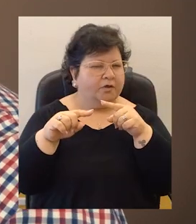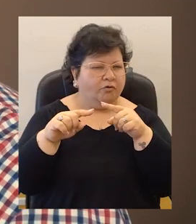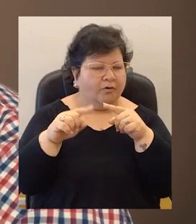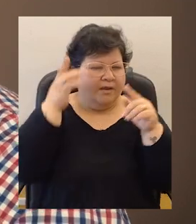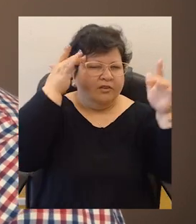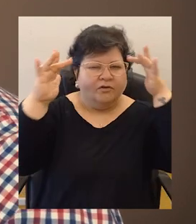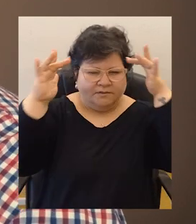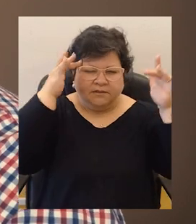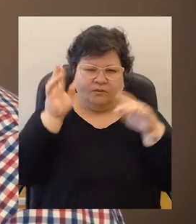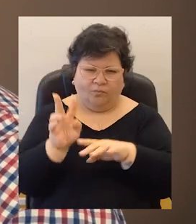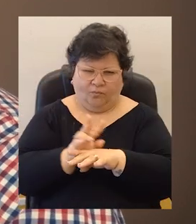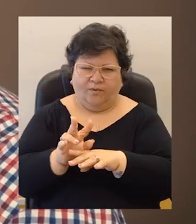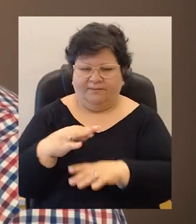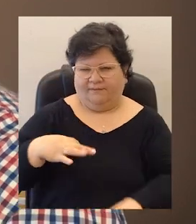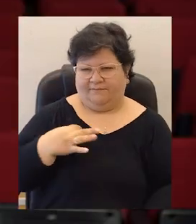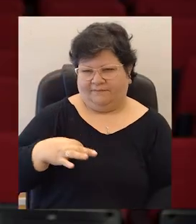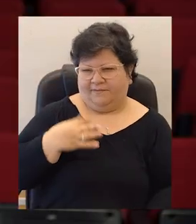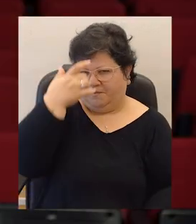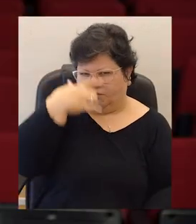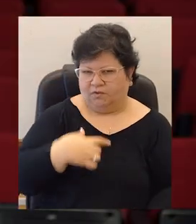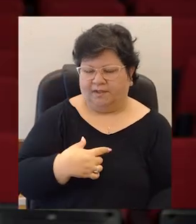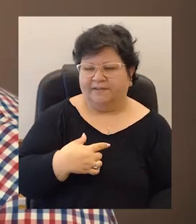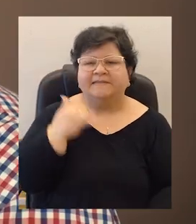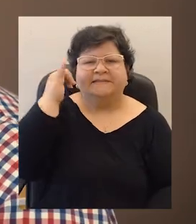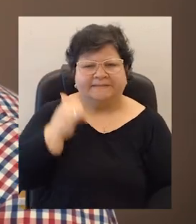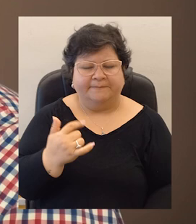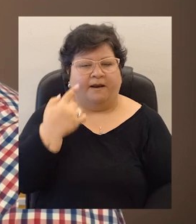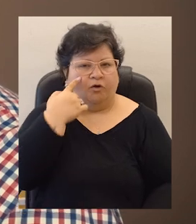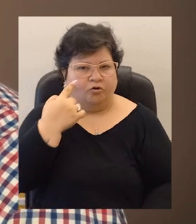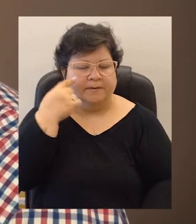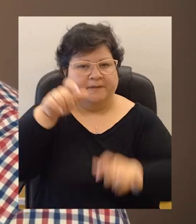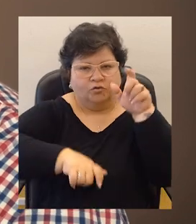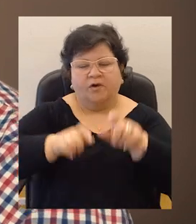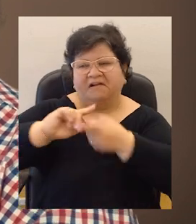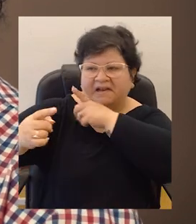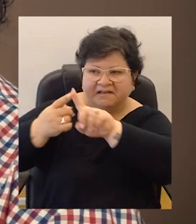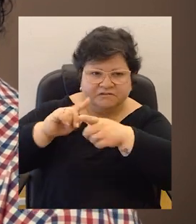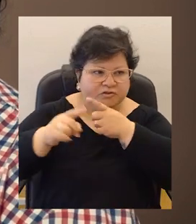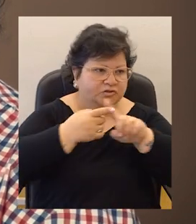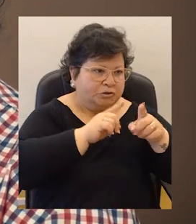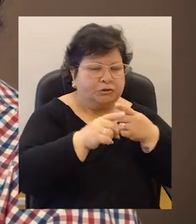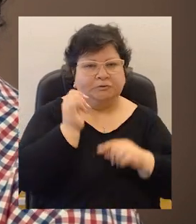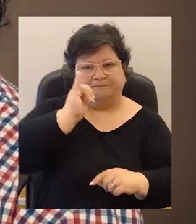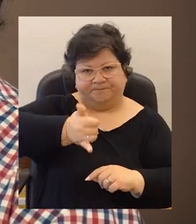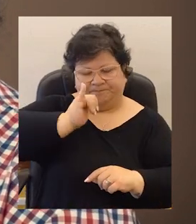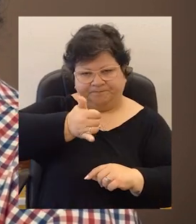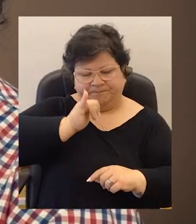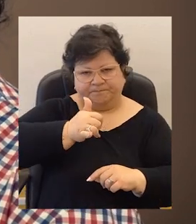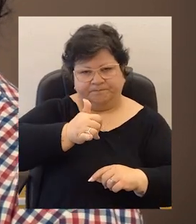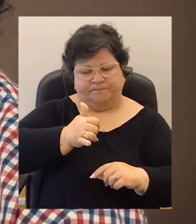yo creo que las redes sociales son un buen lugar para conocer gente y generar relaciones y creo que los